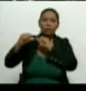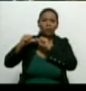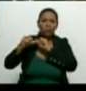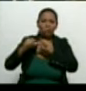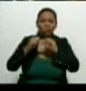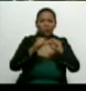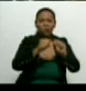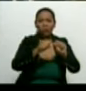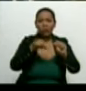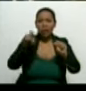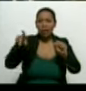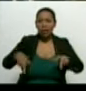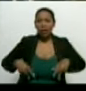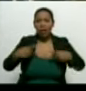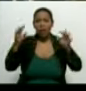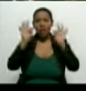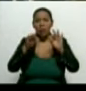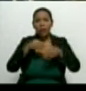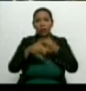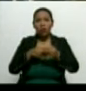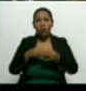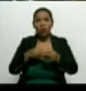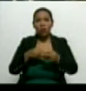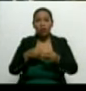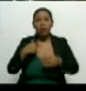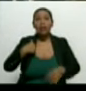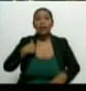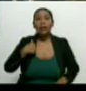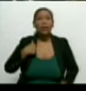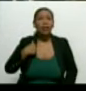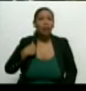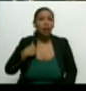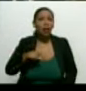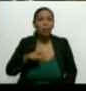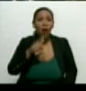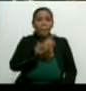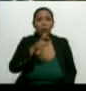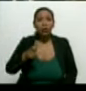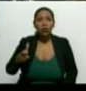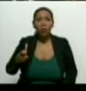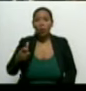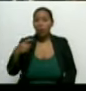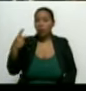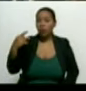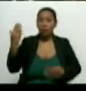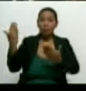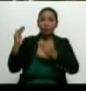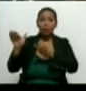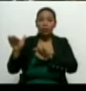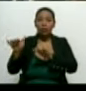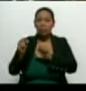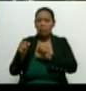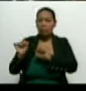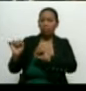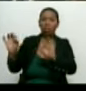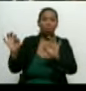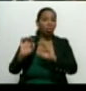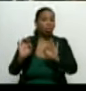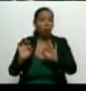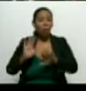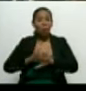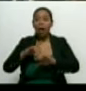de su calidad de vida. Tenemos que ayudarnos unos con otros, sin despreciar a nadie, porque